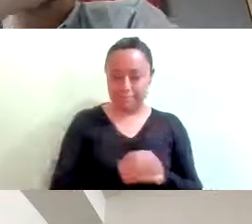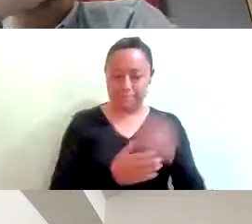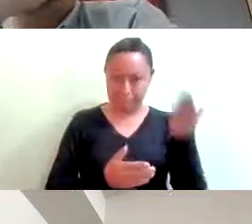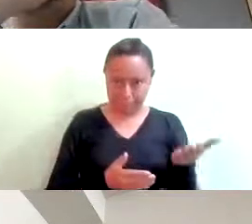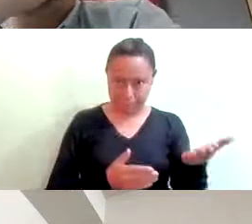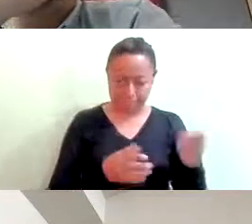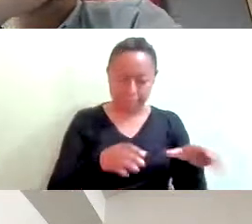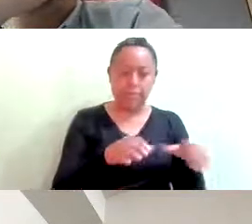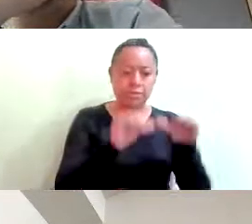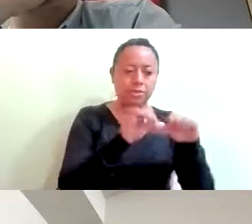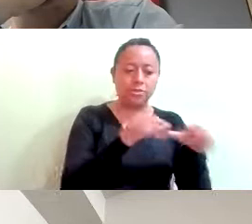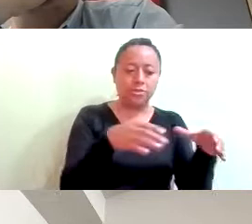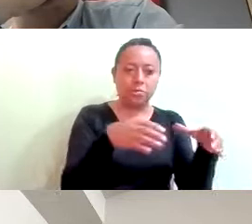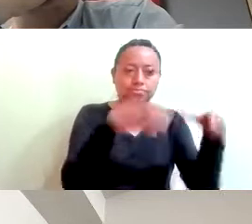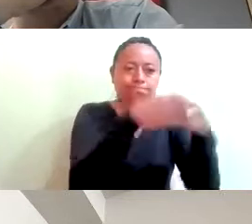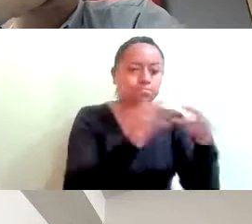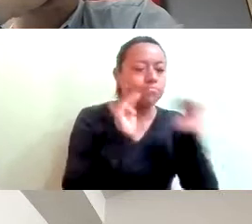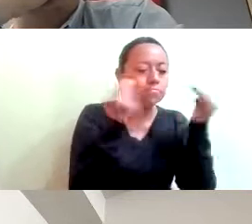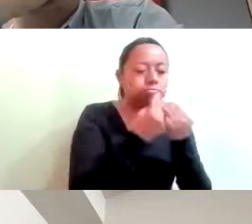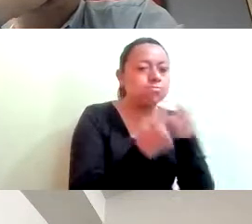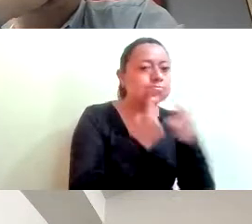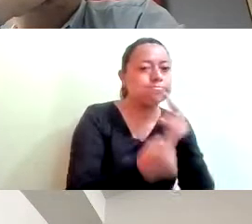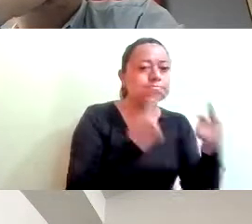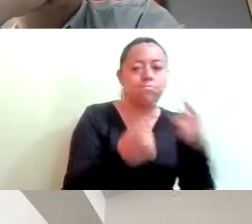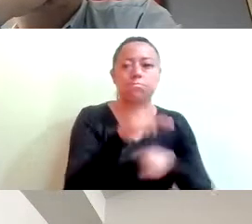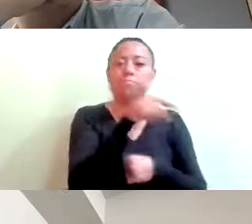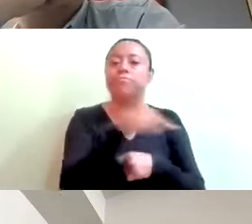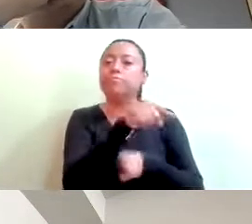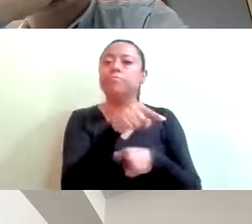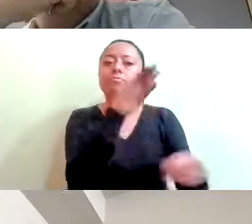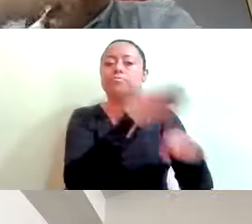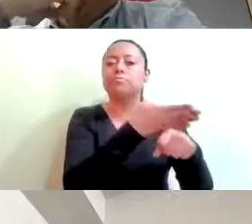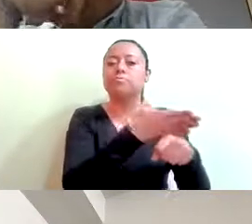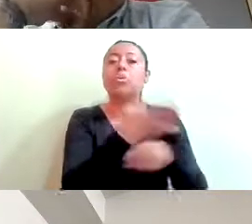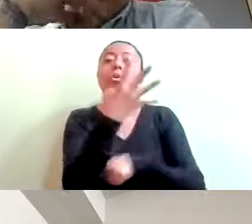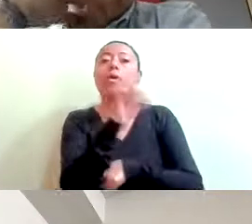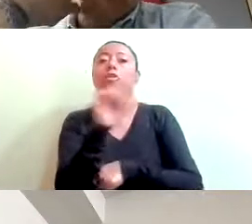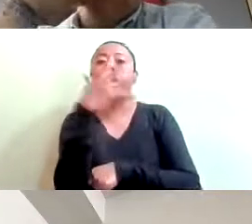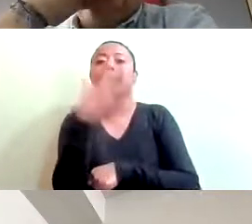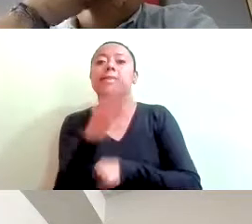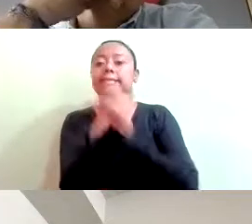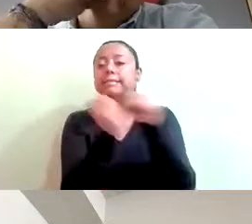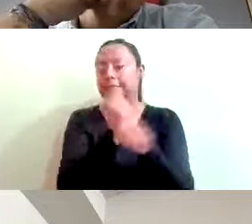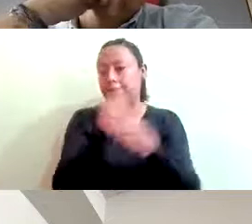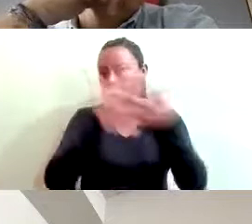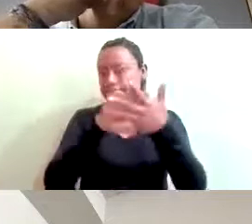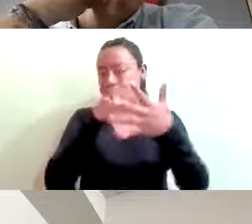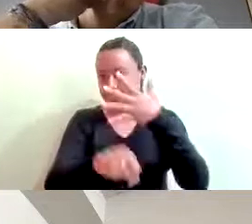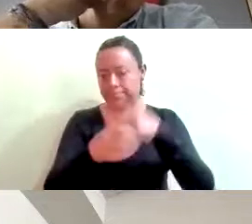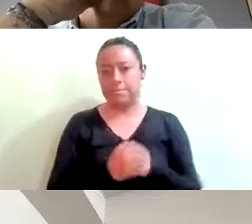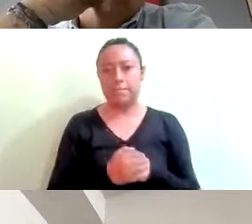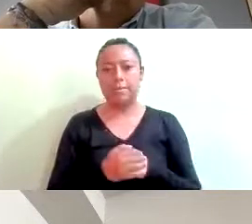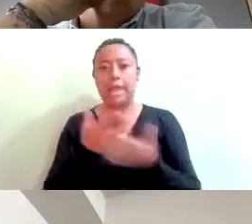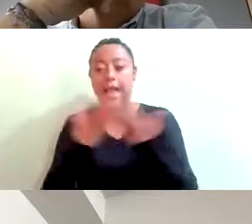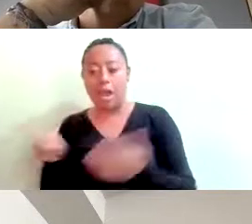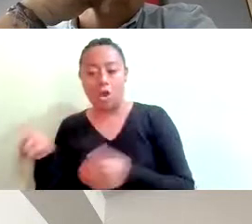diferencias, tiene una penalidad actual de 4 a 10 años de prisión. Y ahora lo que estamos proponiendo es que la asociación